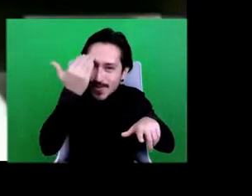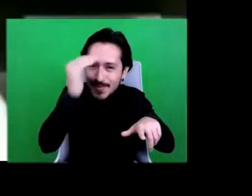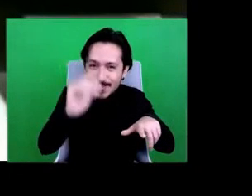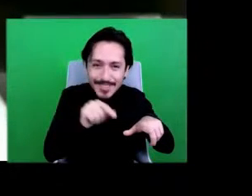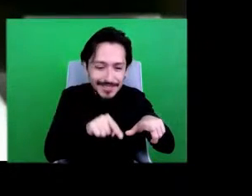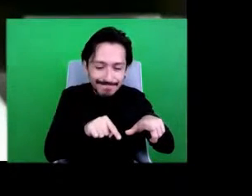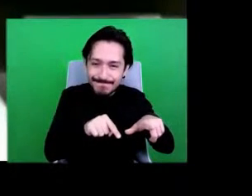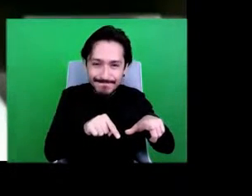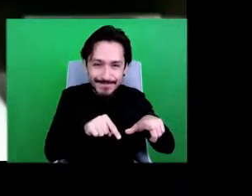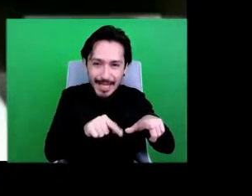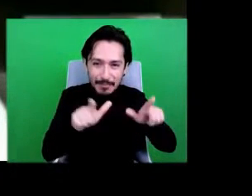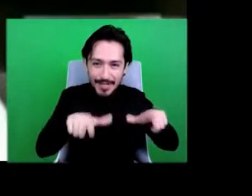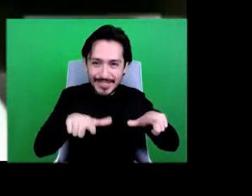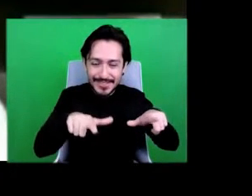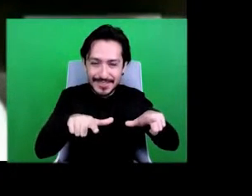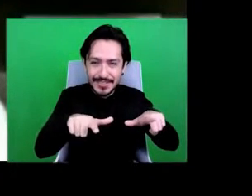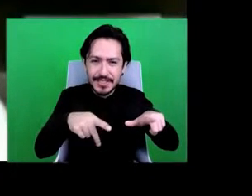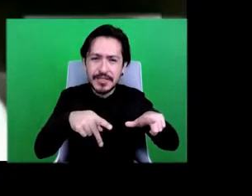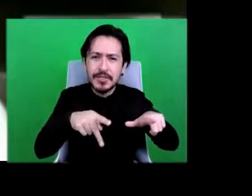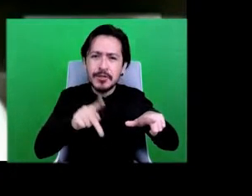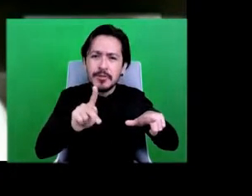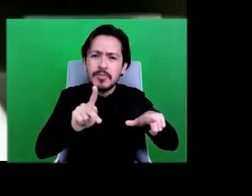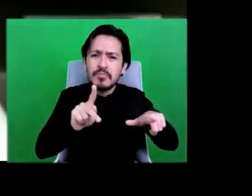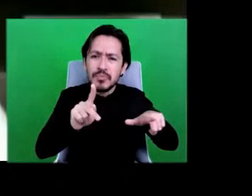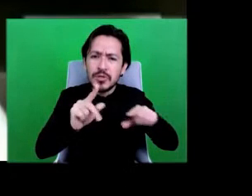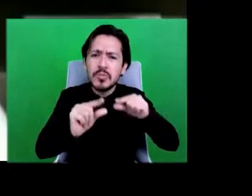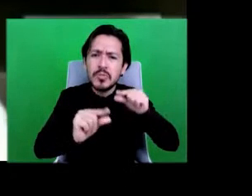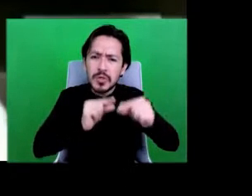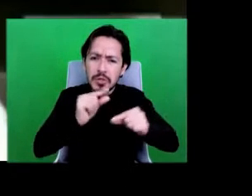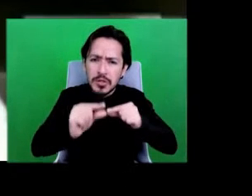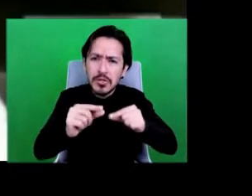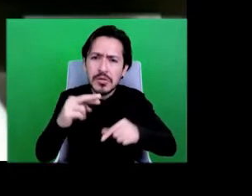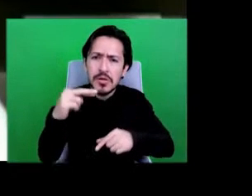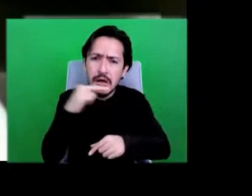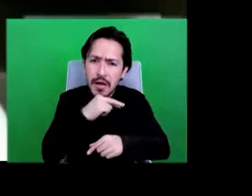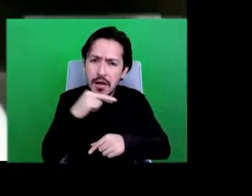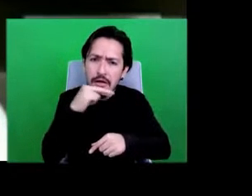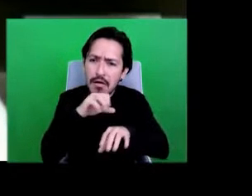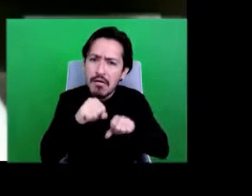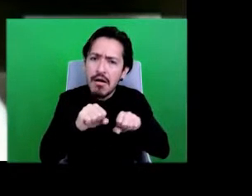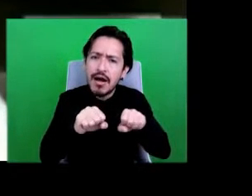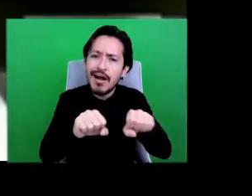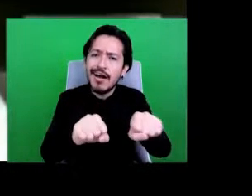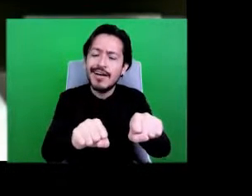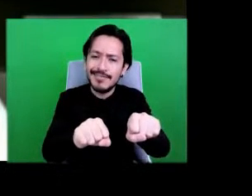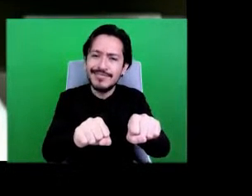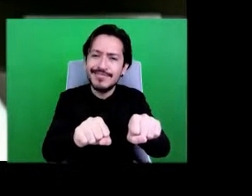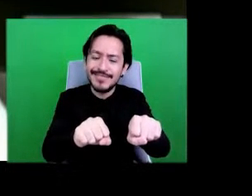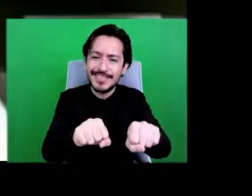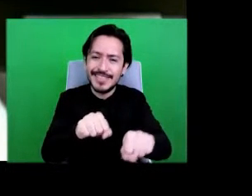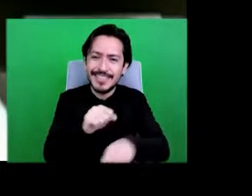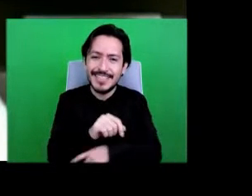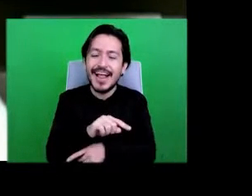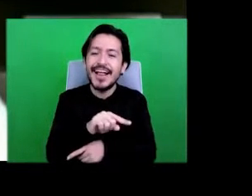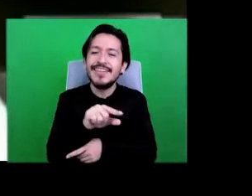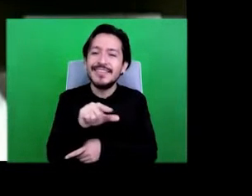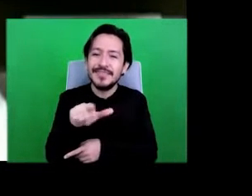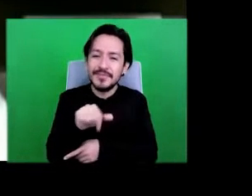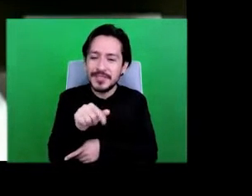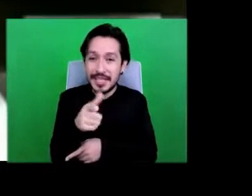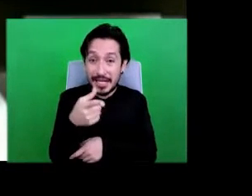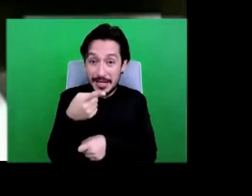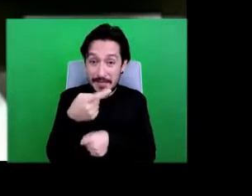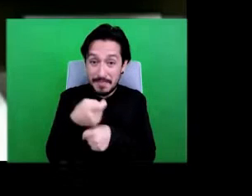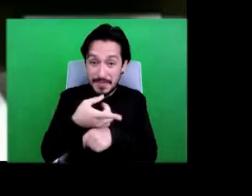en un rápido ejercicio pude aprender y me pude integrar en el primer día